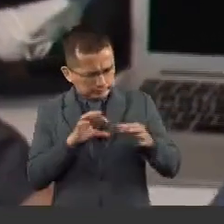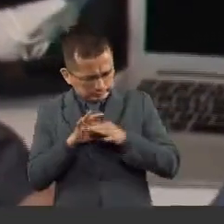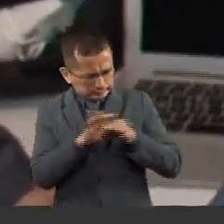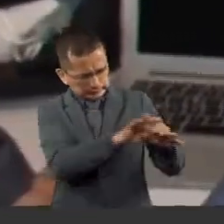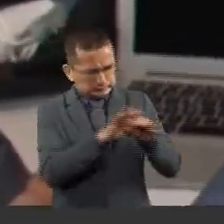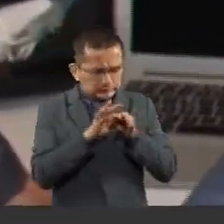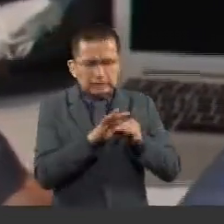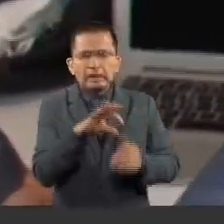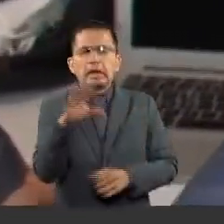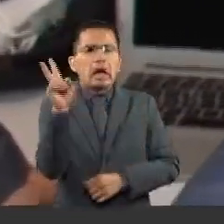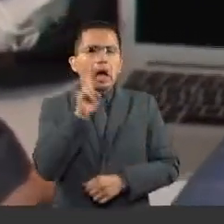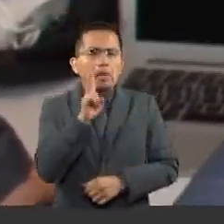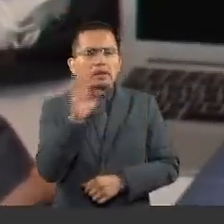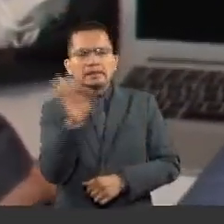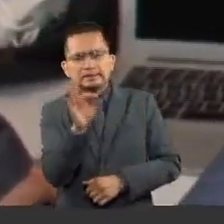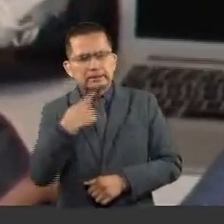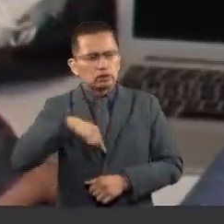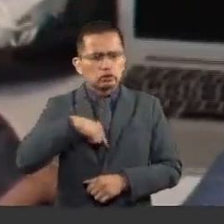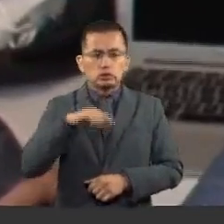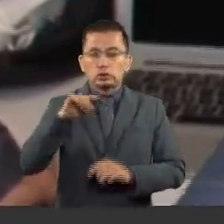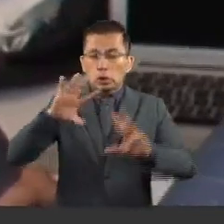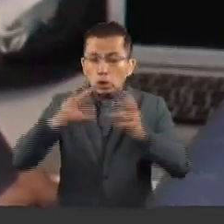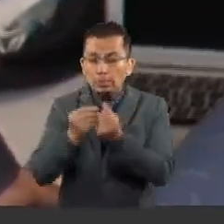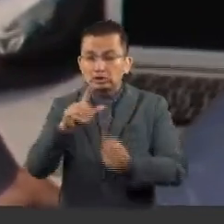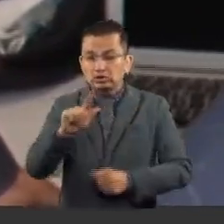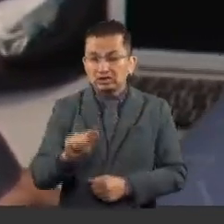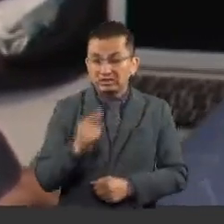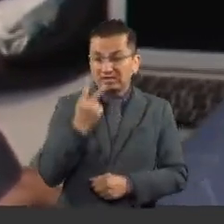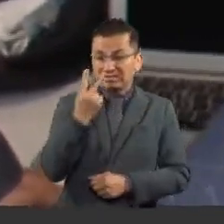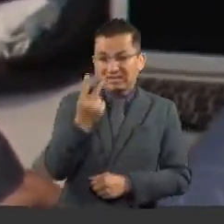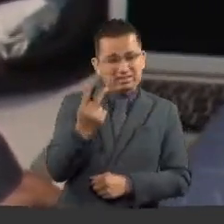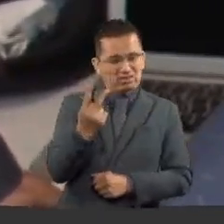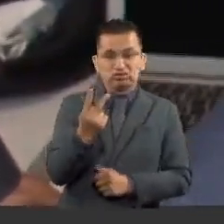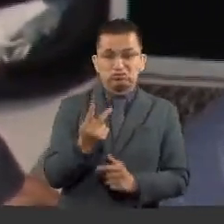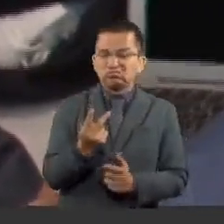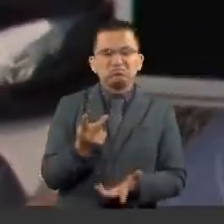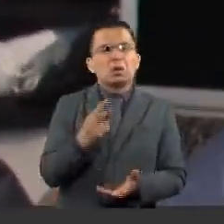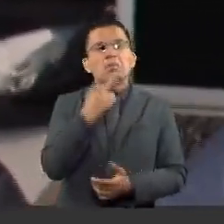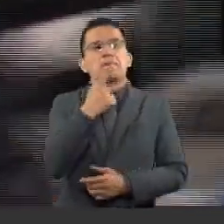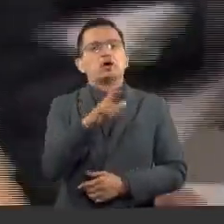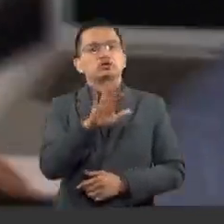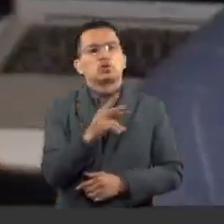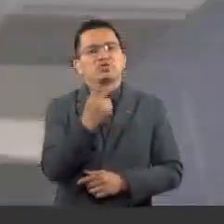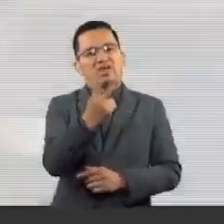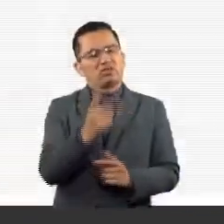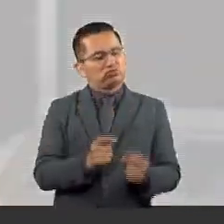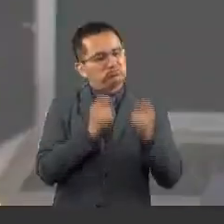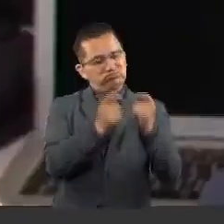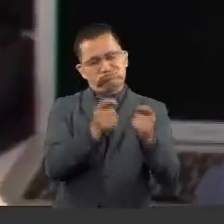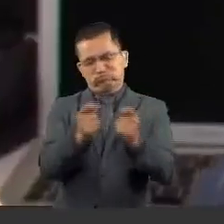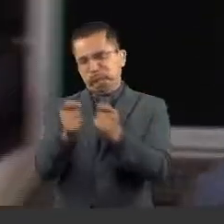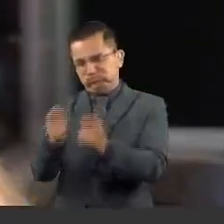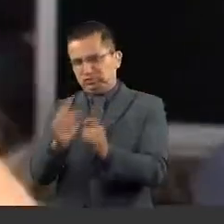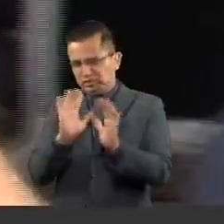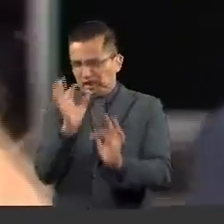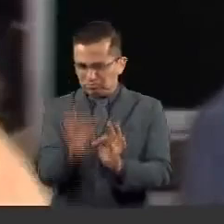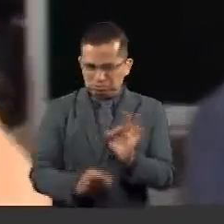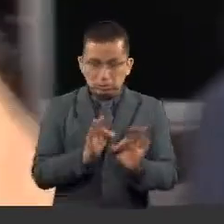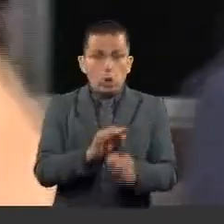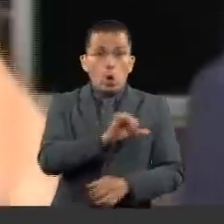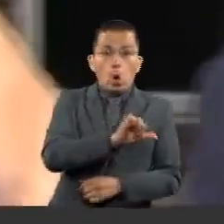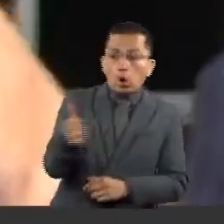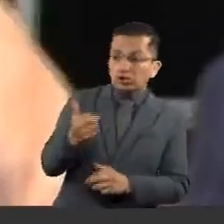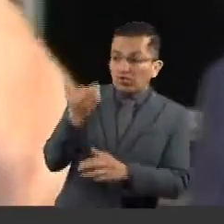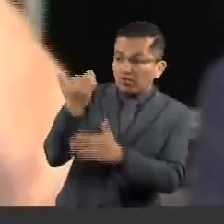52 nombramientos de los setenta y dos y los que están en pendiente resolución dejar que siga su curso legal yo creo que